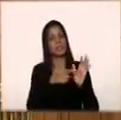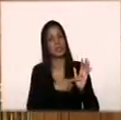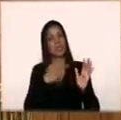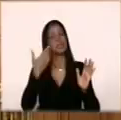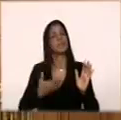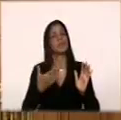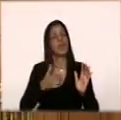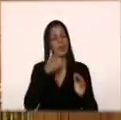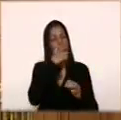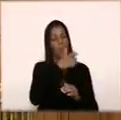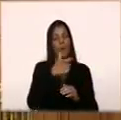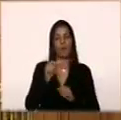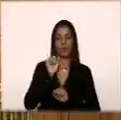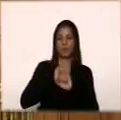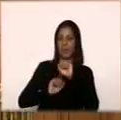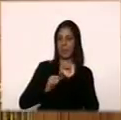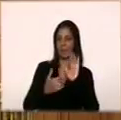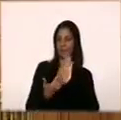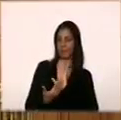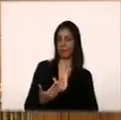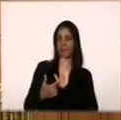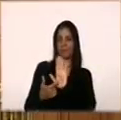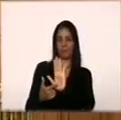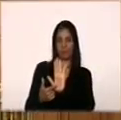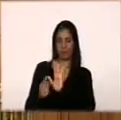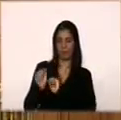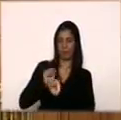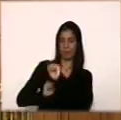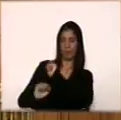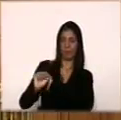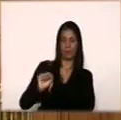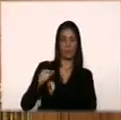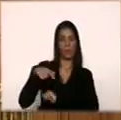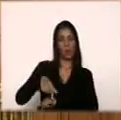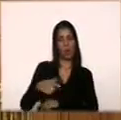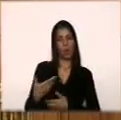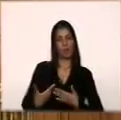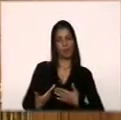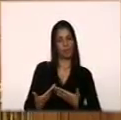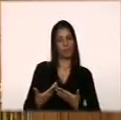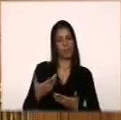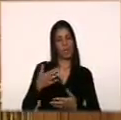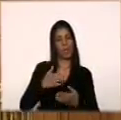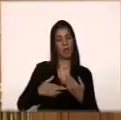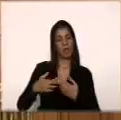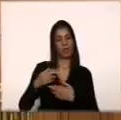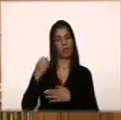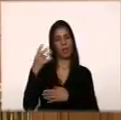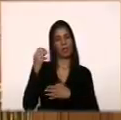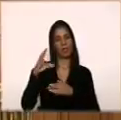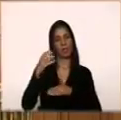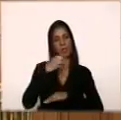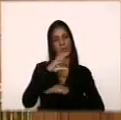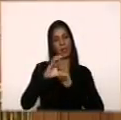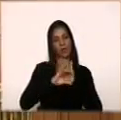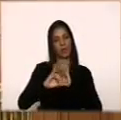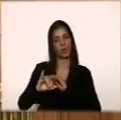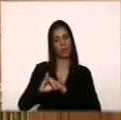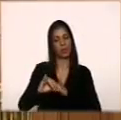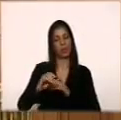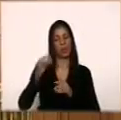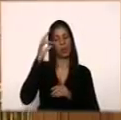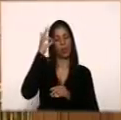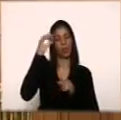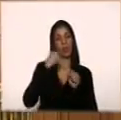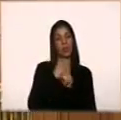del pueblo que hoy pone al servicio de la revolución la Asamblea Nacional Constituyente. Esa arma es el CPT. El CPT